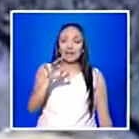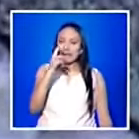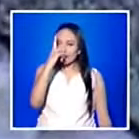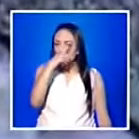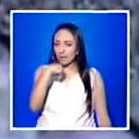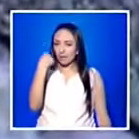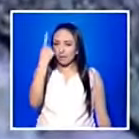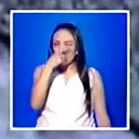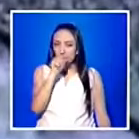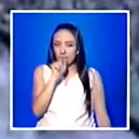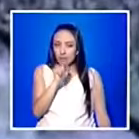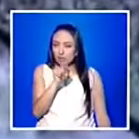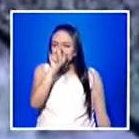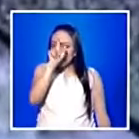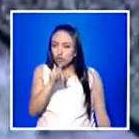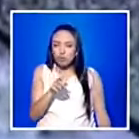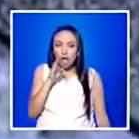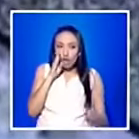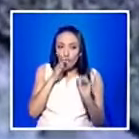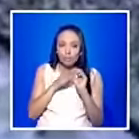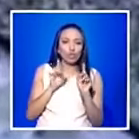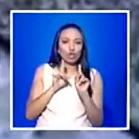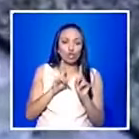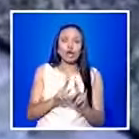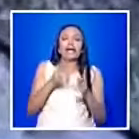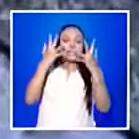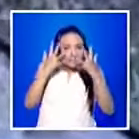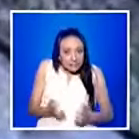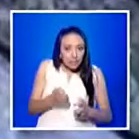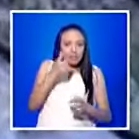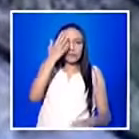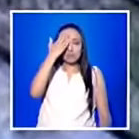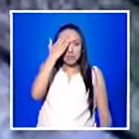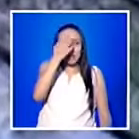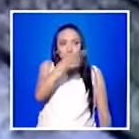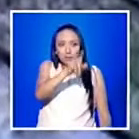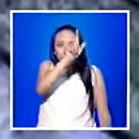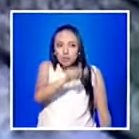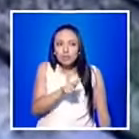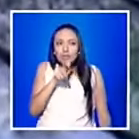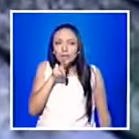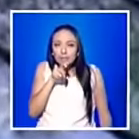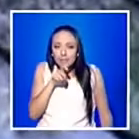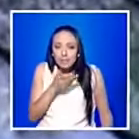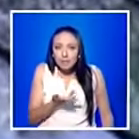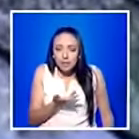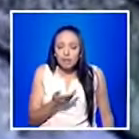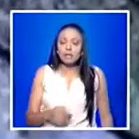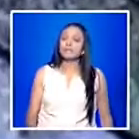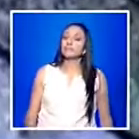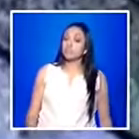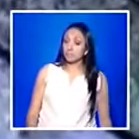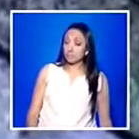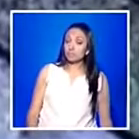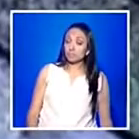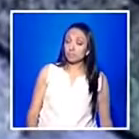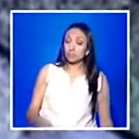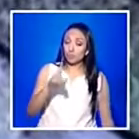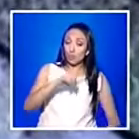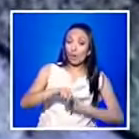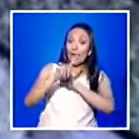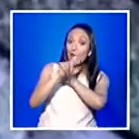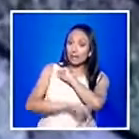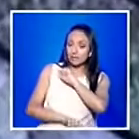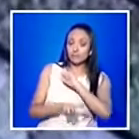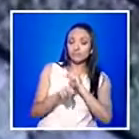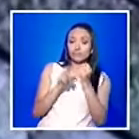estas personas dejó de ser un objetivo y se ha convertido en una obsesión. Recordemos que existe, que se ha establecido en el COIP